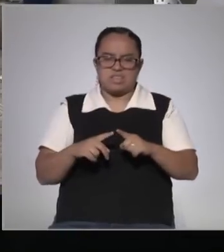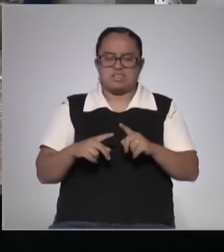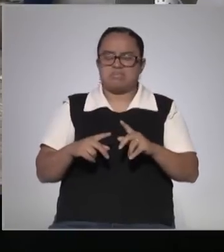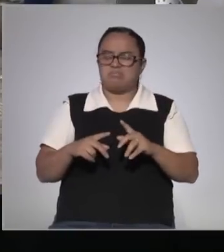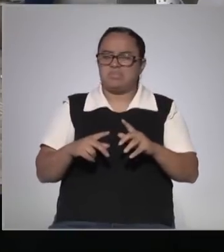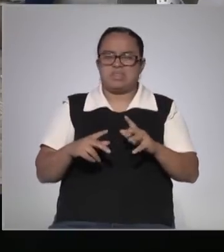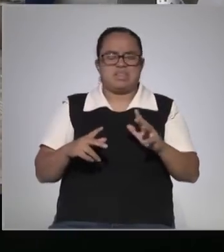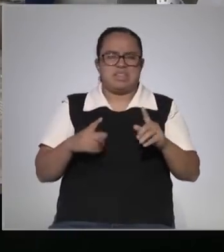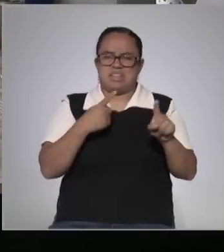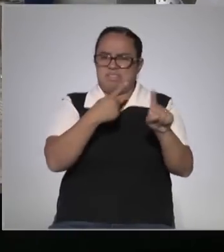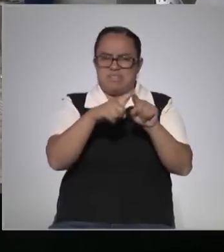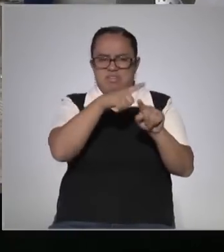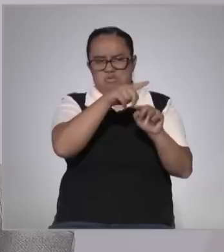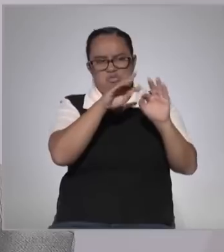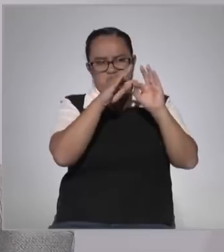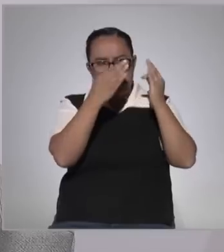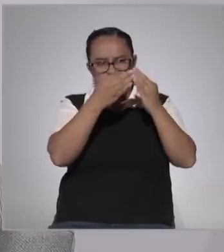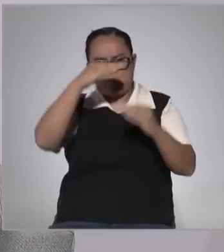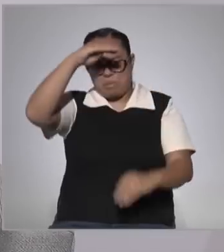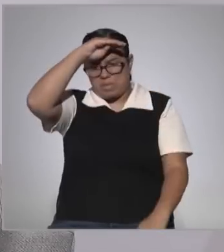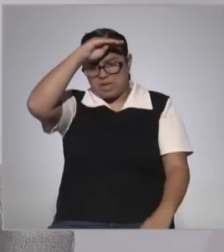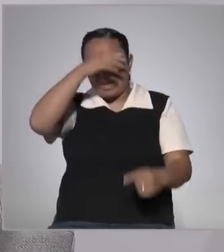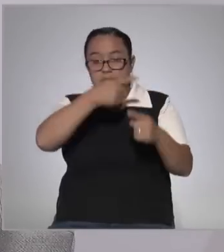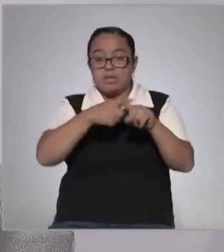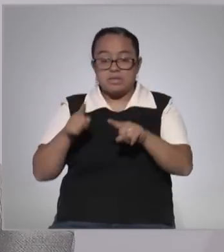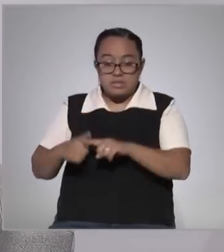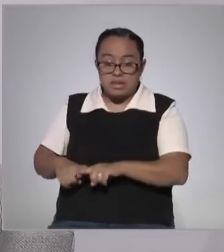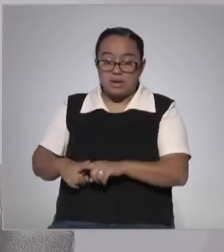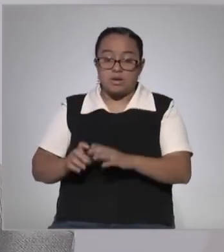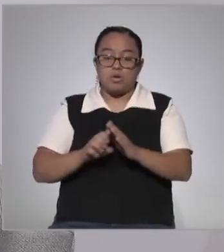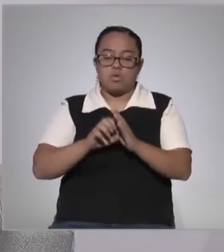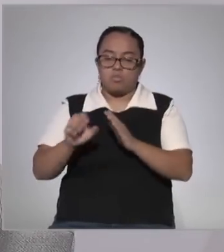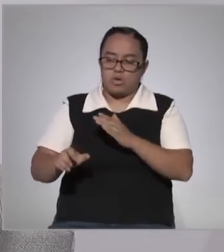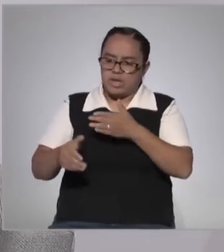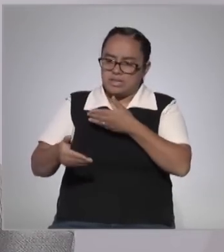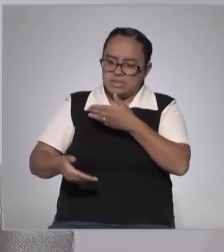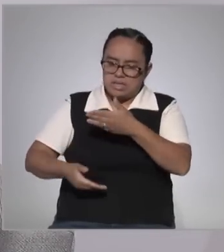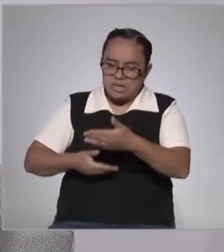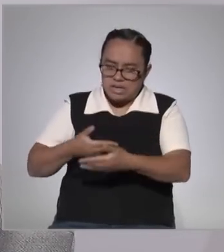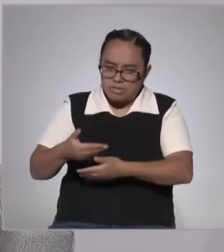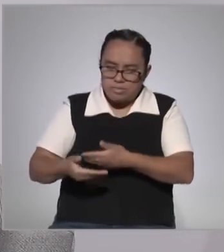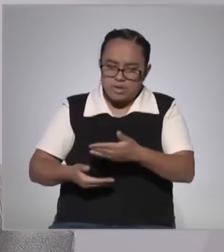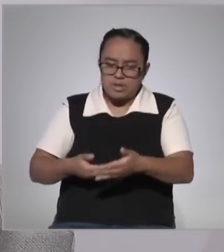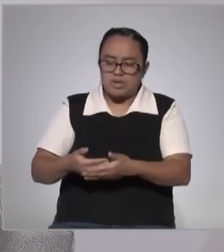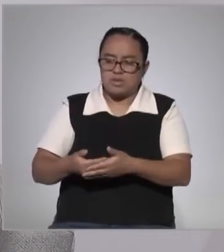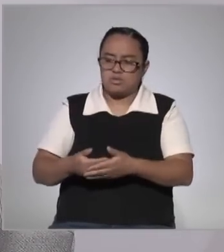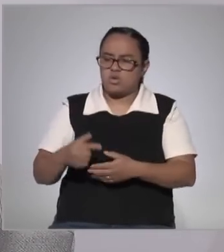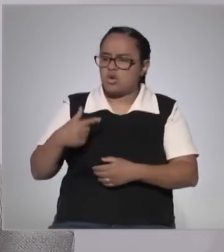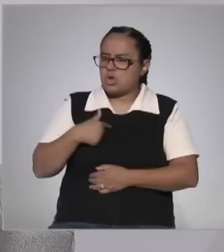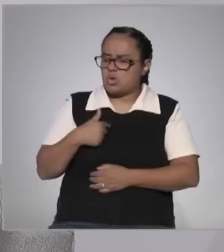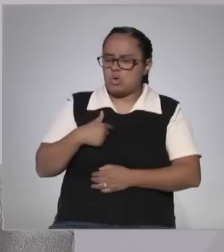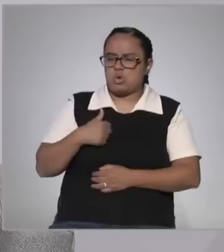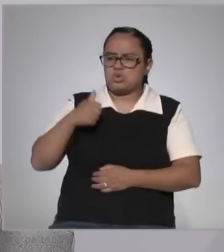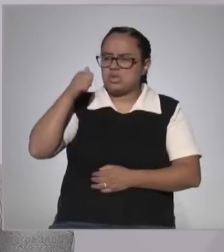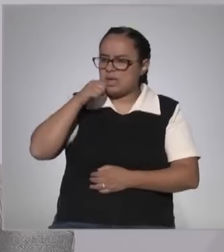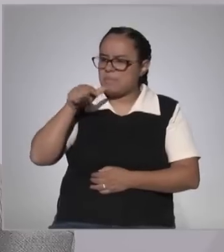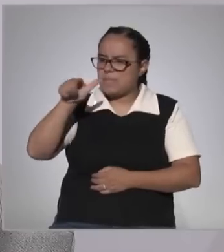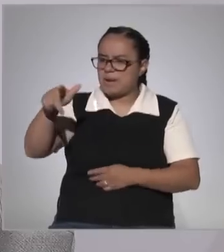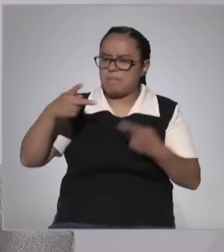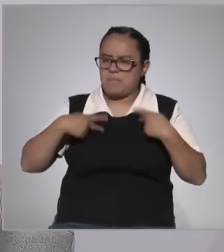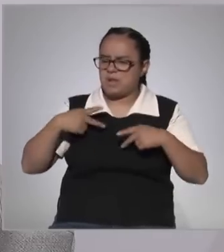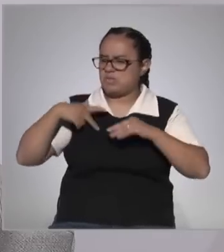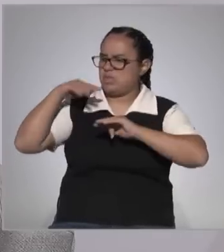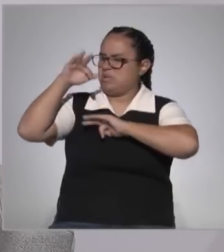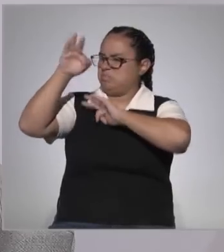quieran, desde el servicio y darle todo al otro. Donde